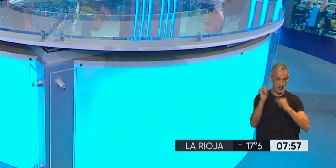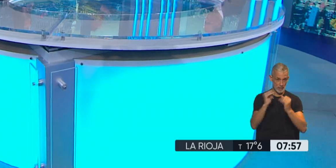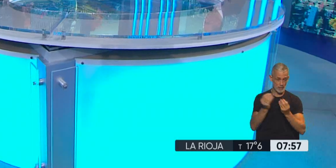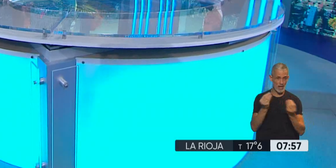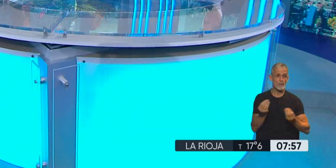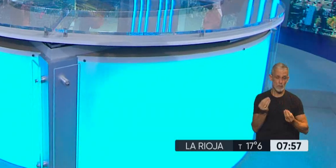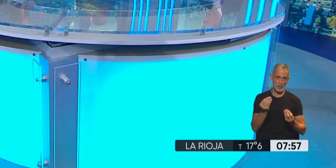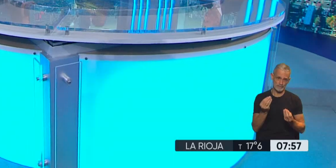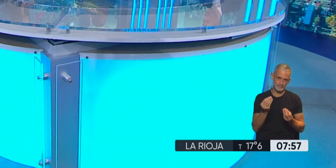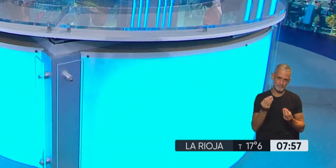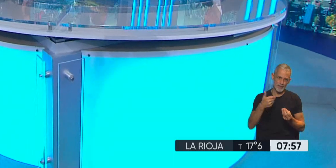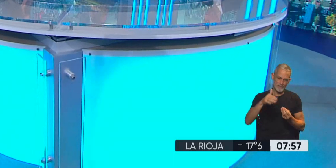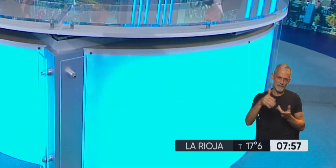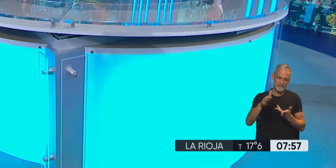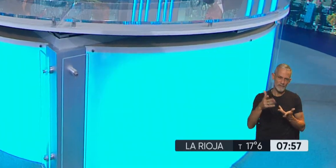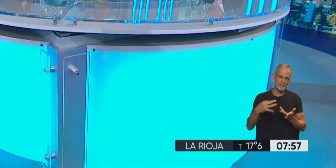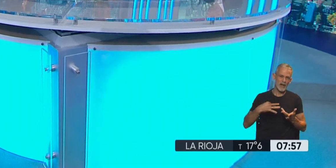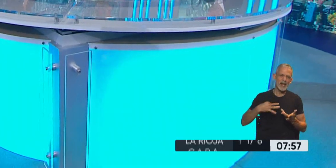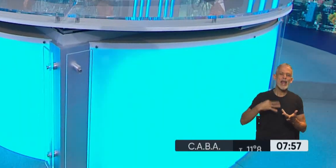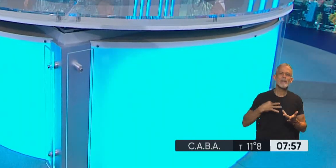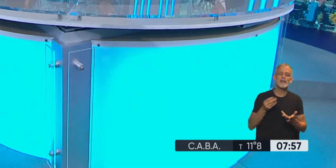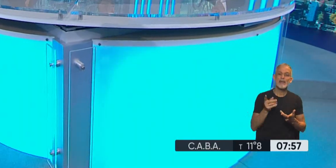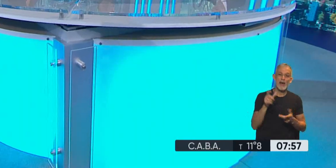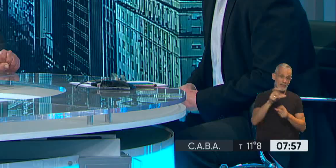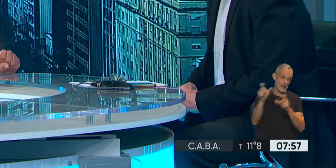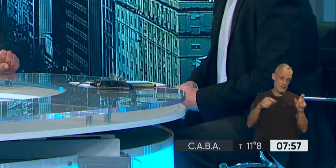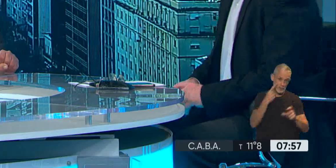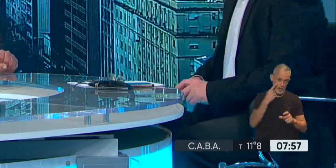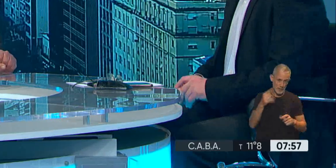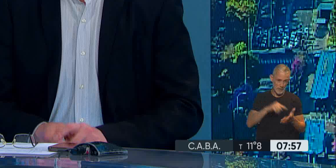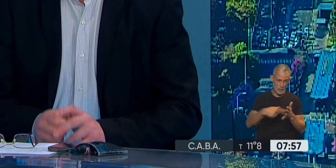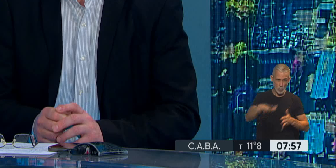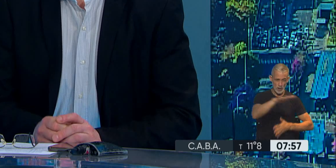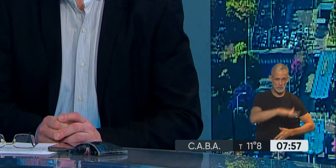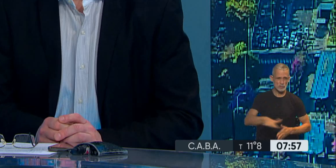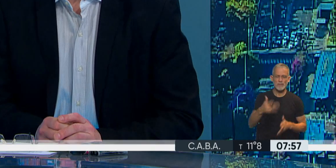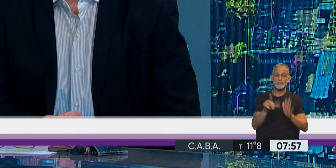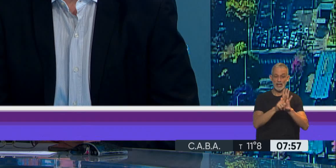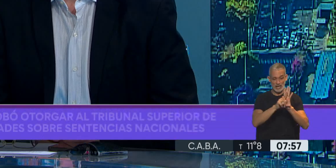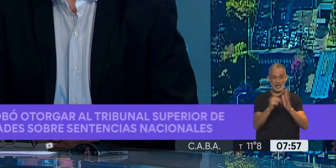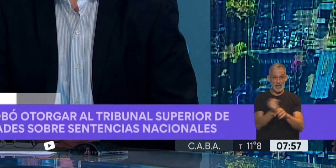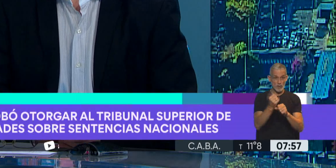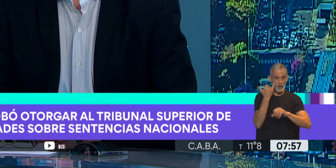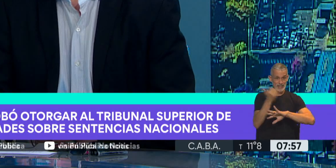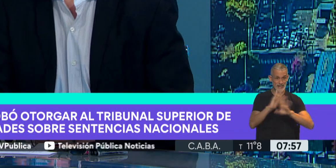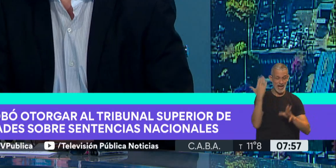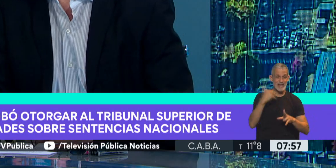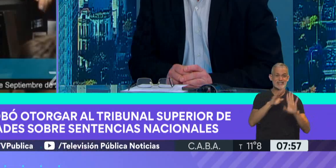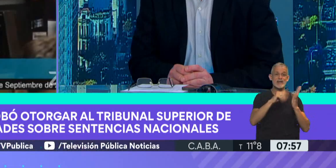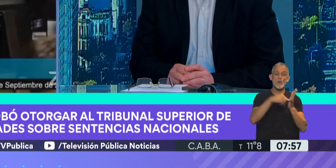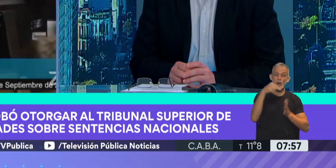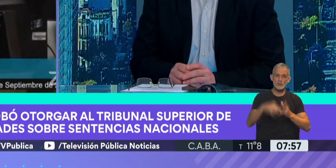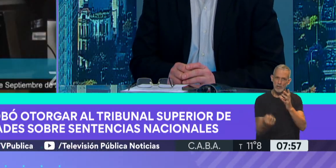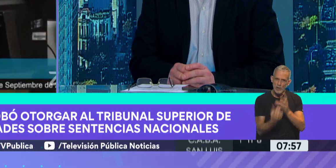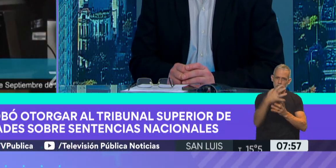tener trascendencia en la vida de los ciudadanos. Sí, básicamente porque lo que hace la ley aprobada ayer en la legislatura es